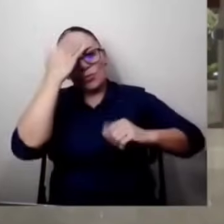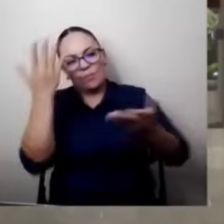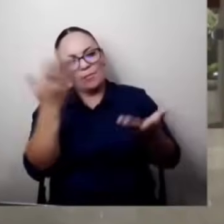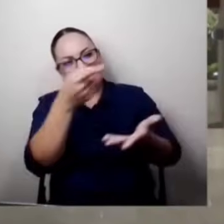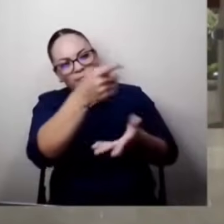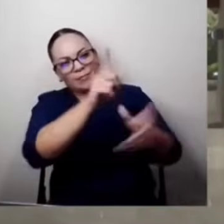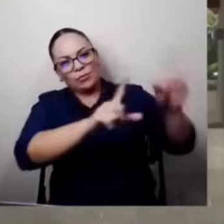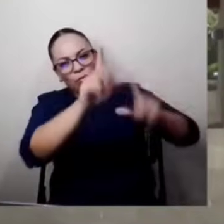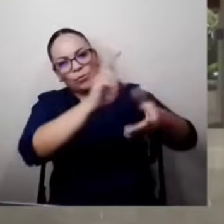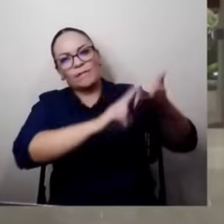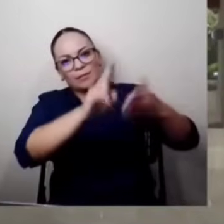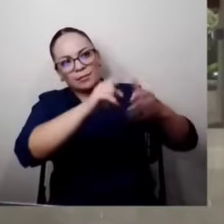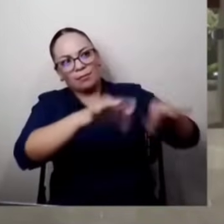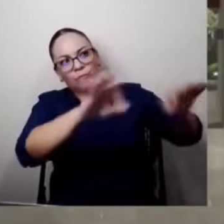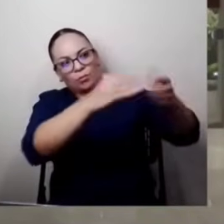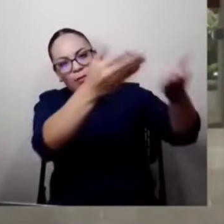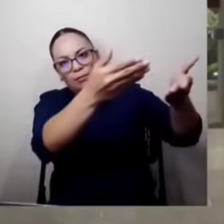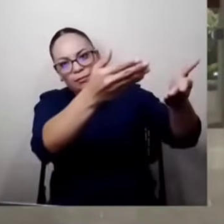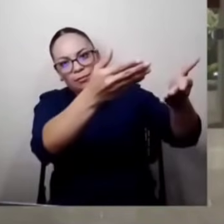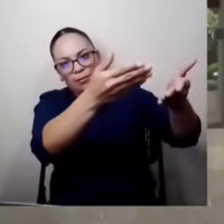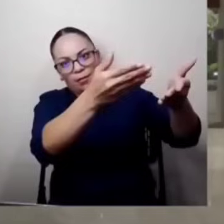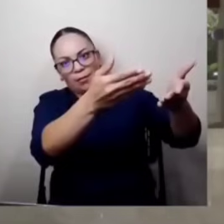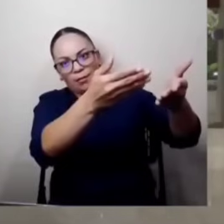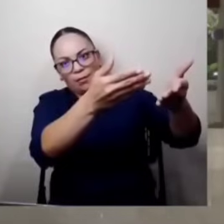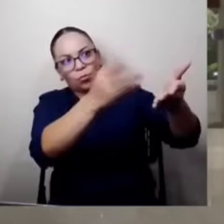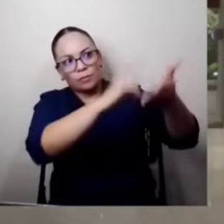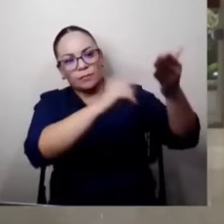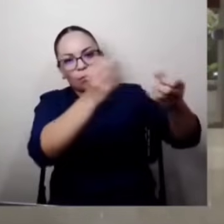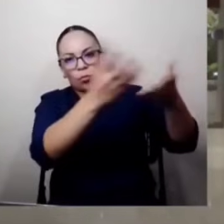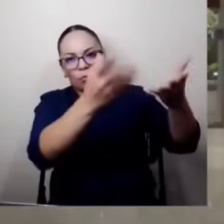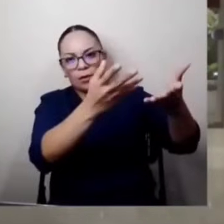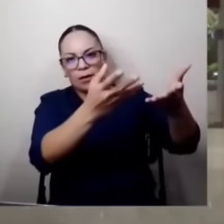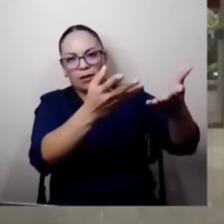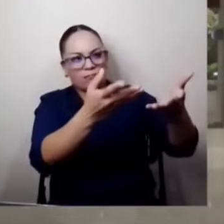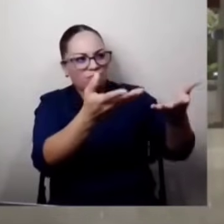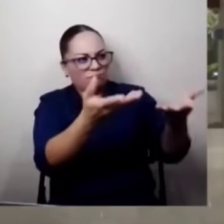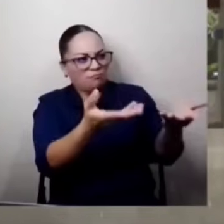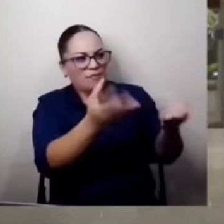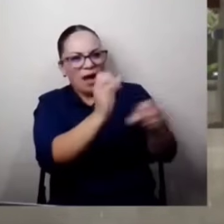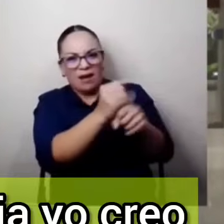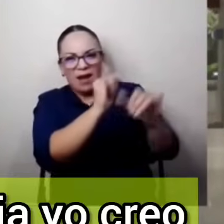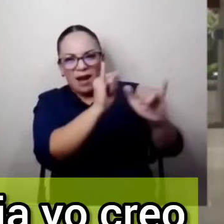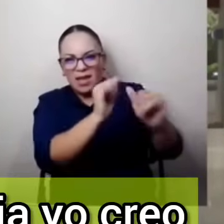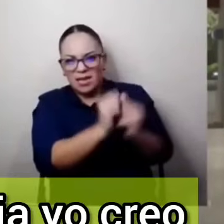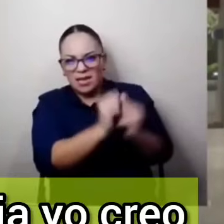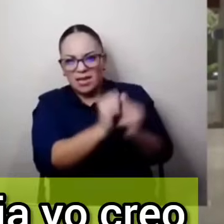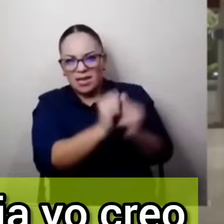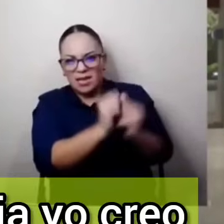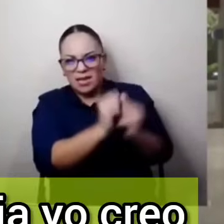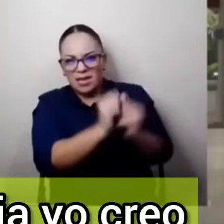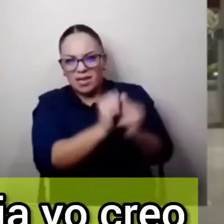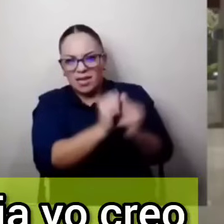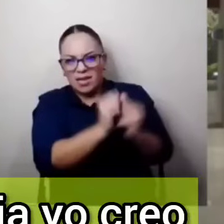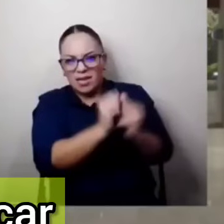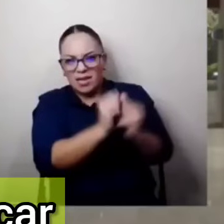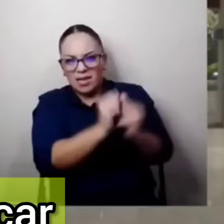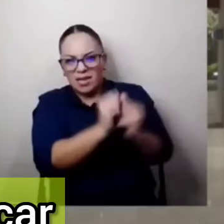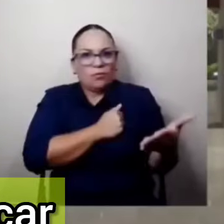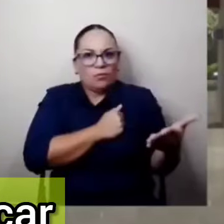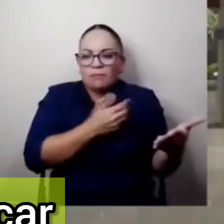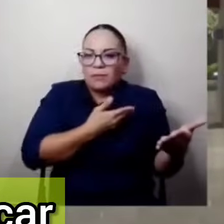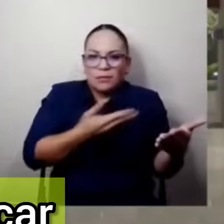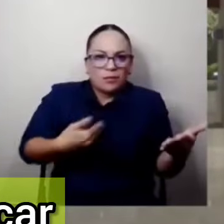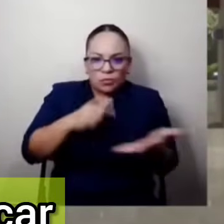importante, estatal, se preste para este tipo de cosas y saquen estudios que, perdón, presidente, en la escuela de mi hija yo creo que nunca lo